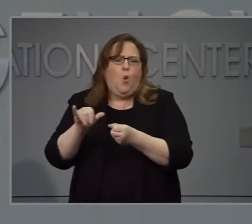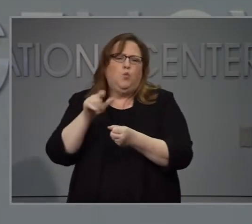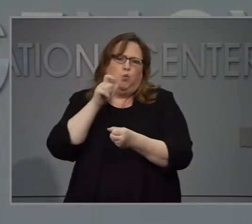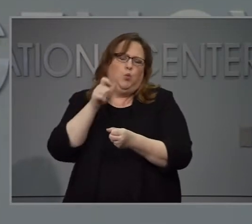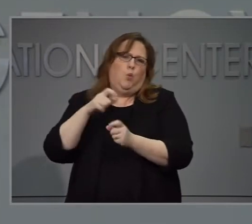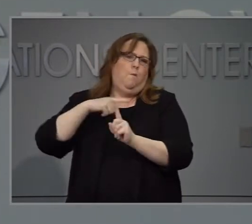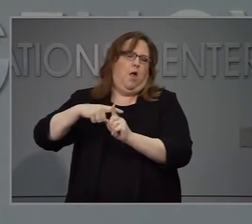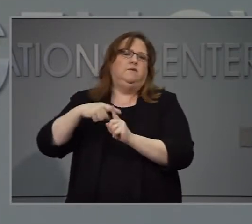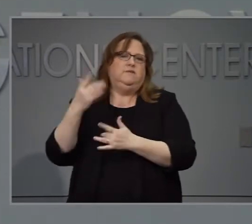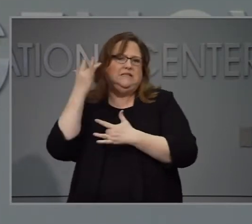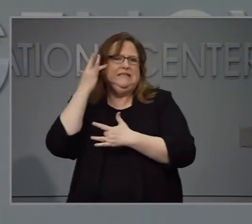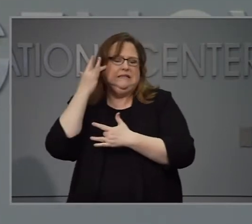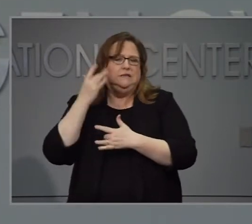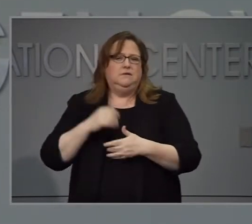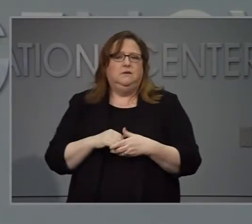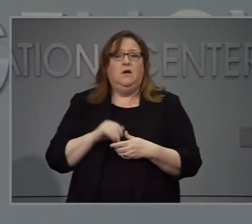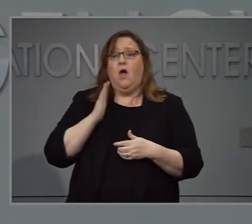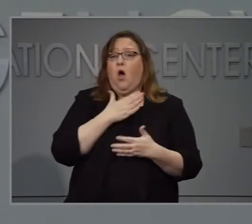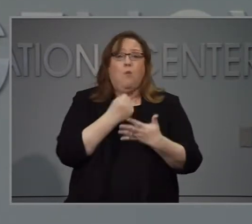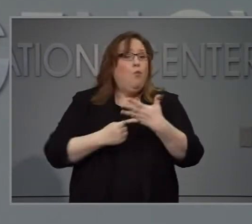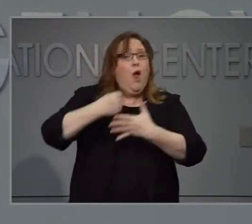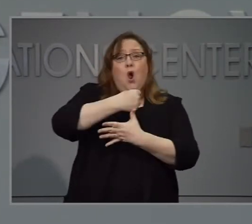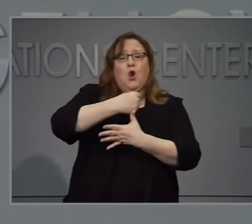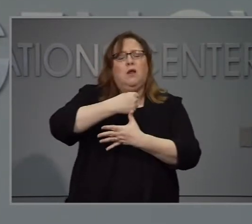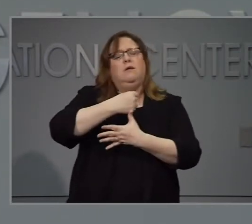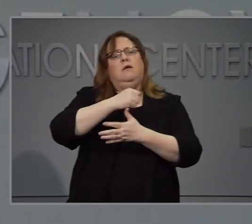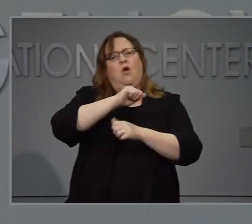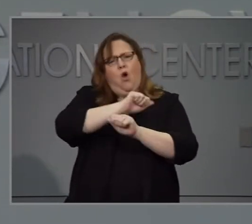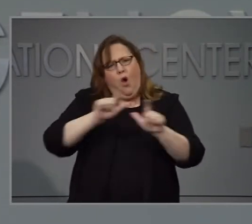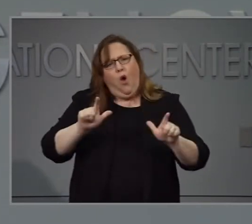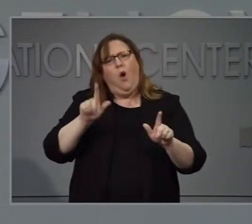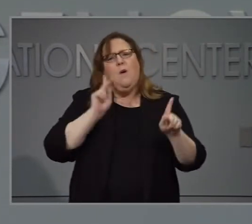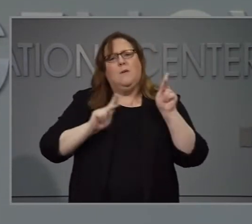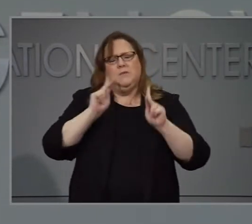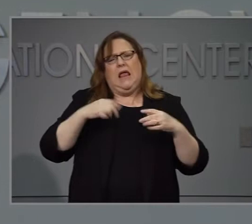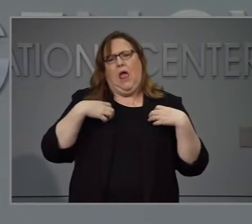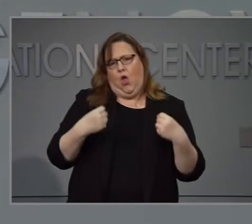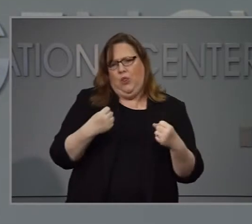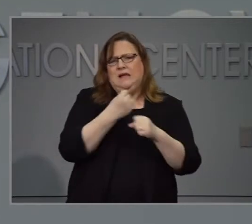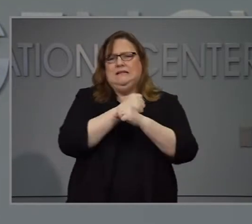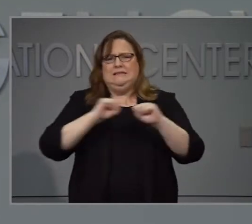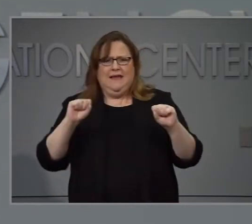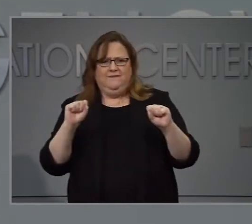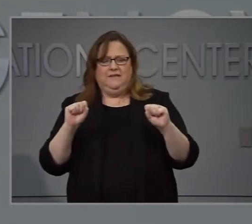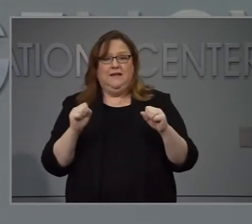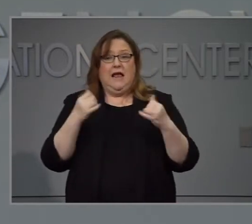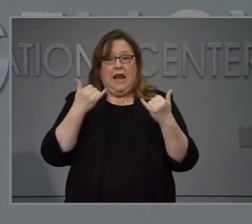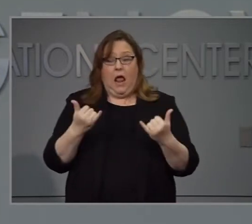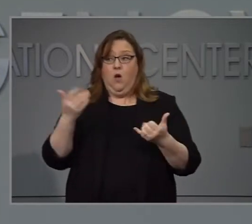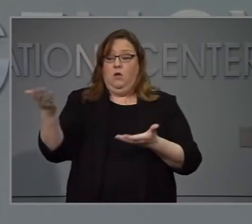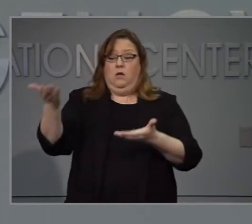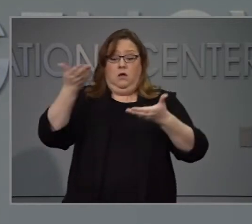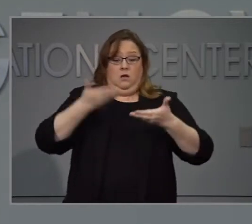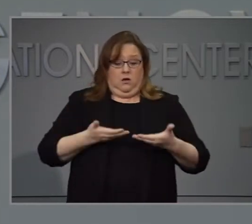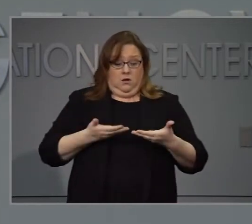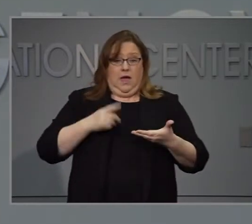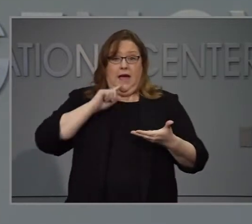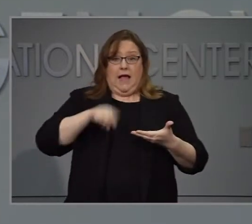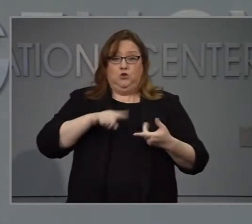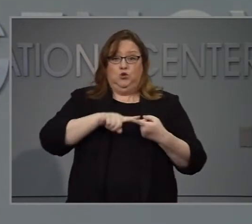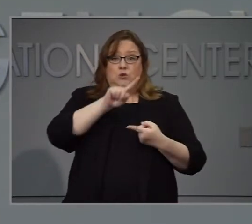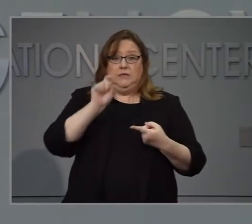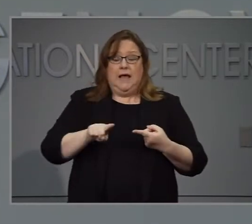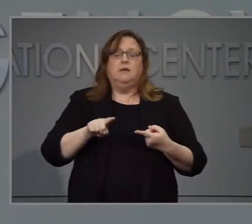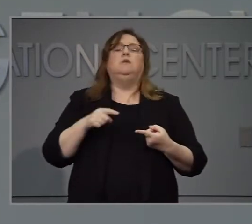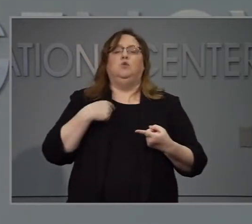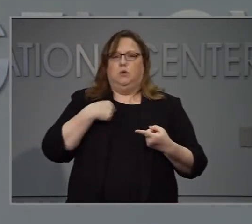delincuentes nuestra prioridad es la salud y seguridad de todo el mundo ahora tenemos mejor información para saber